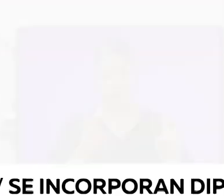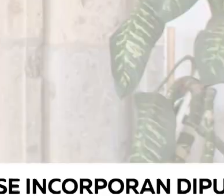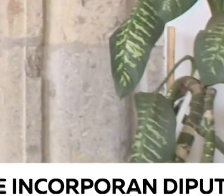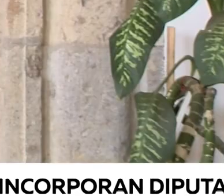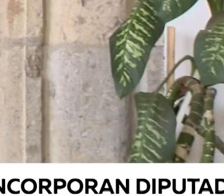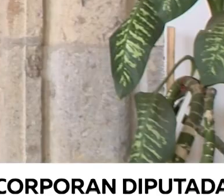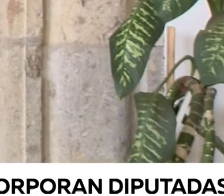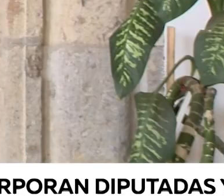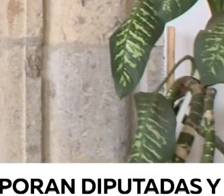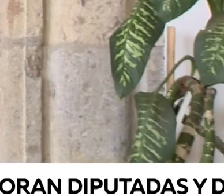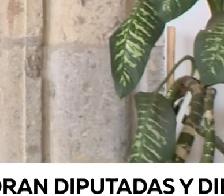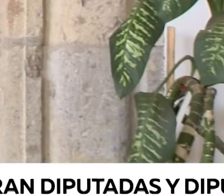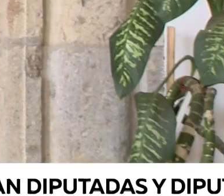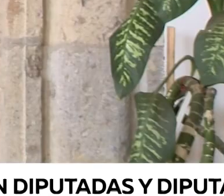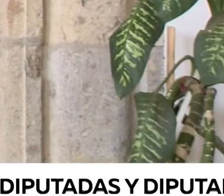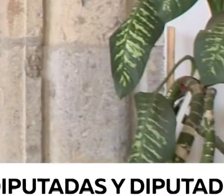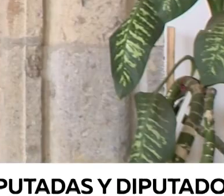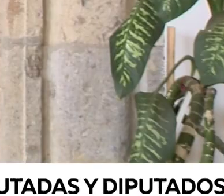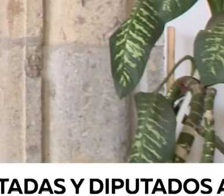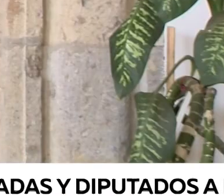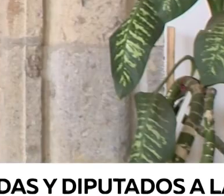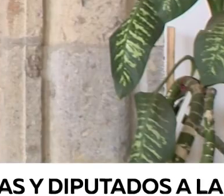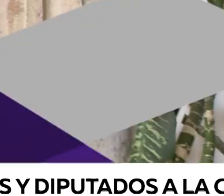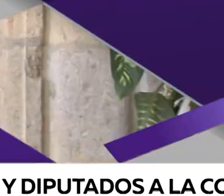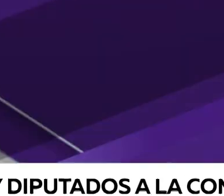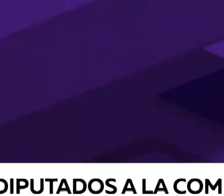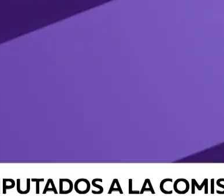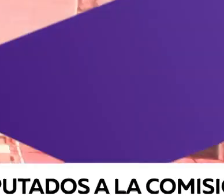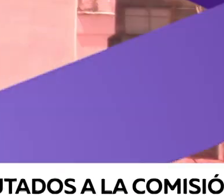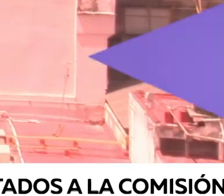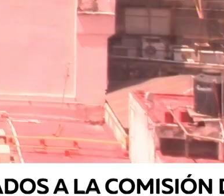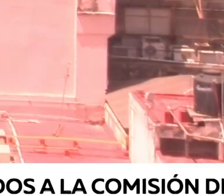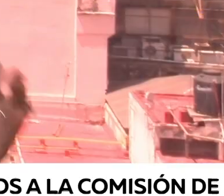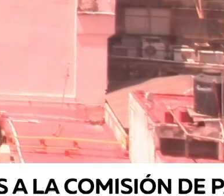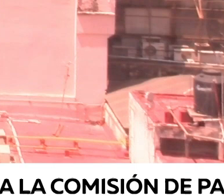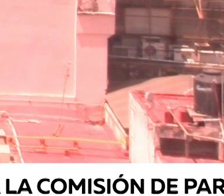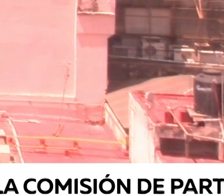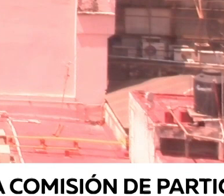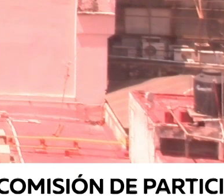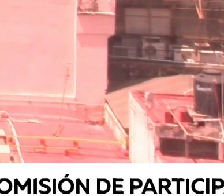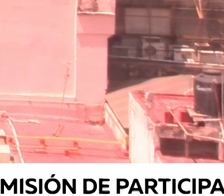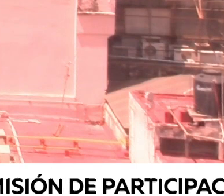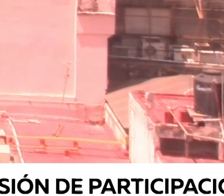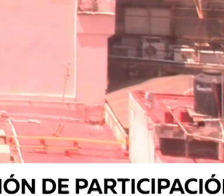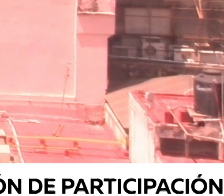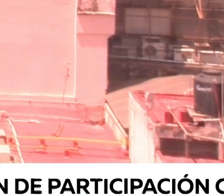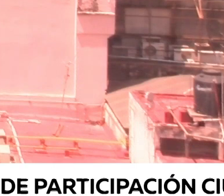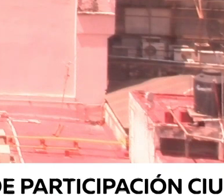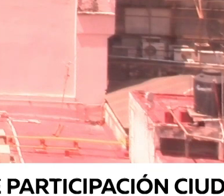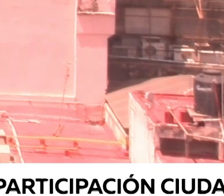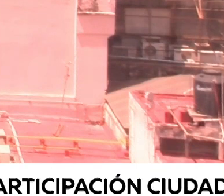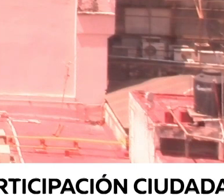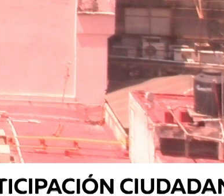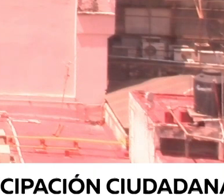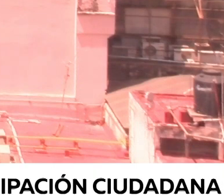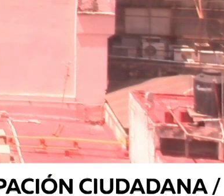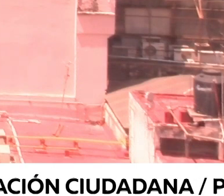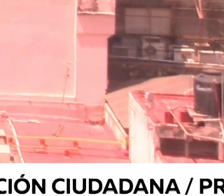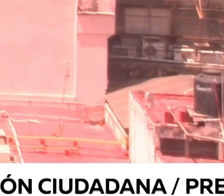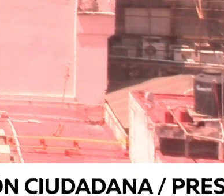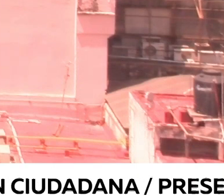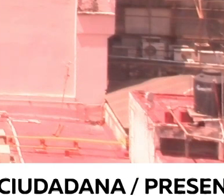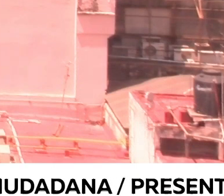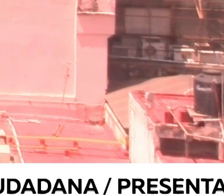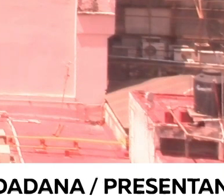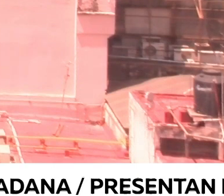gracias. Reportó para Informativo Parlamento, Julieta Ruelas. En el Congreso del Estado se llevó a cabo la toma de protesta de las siguientes